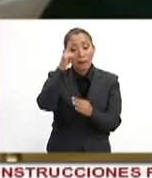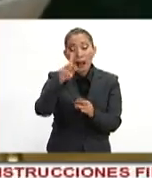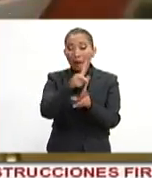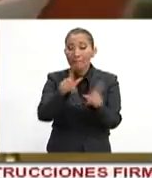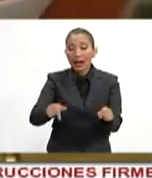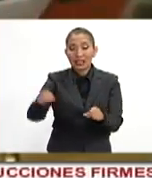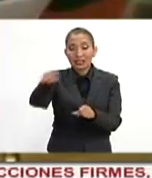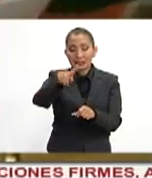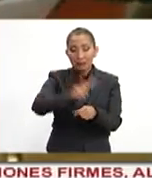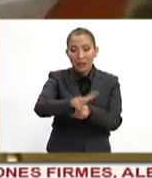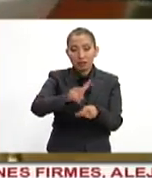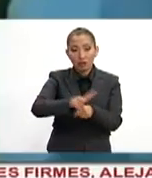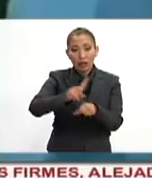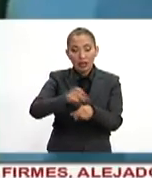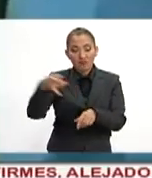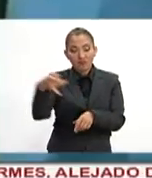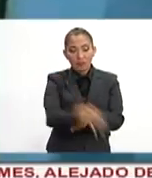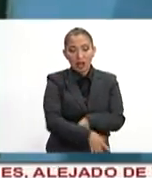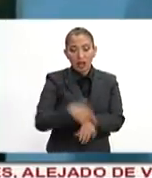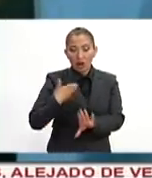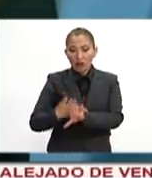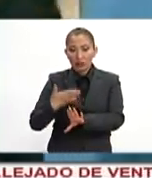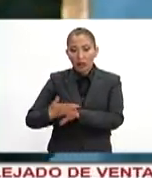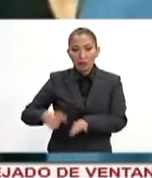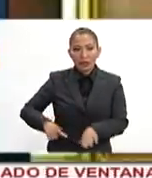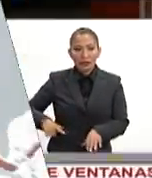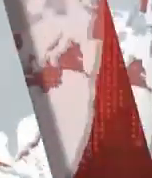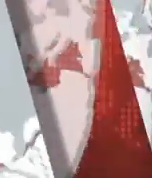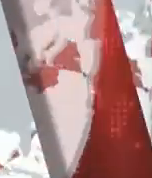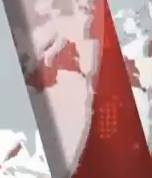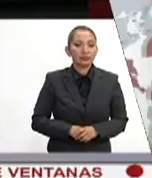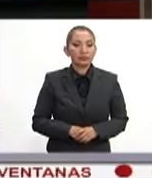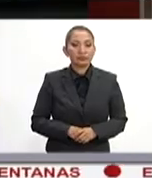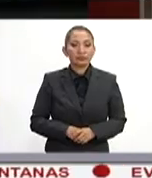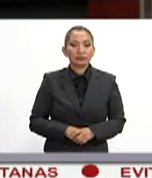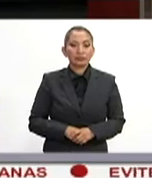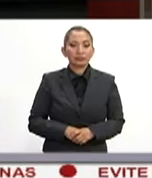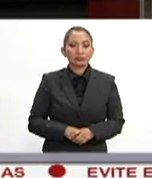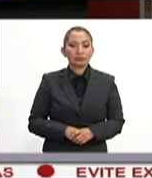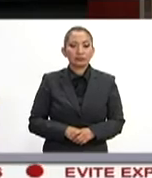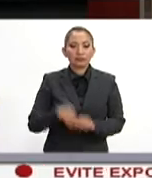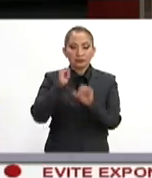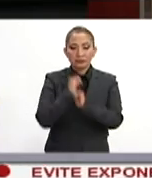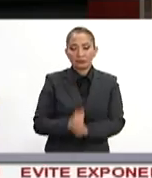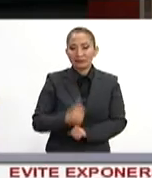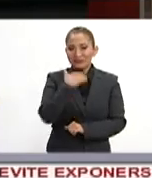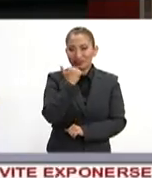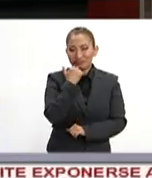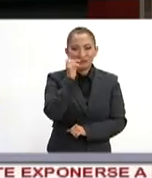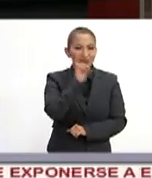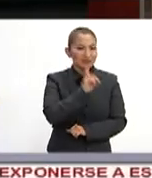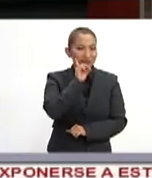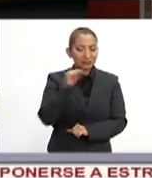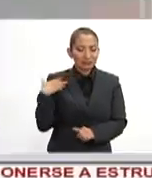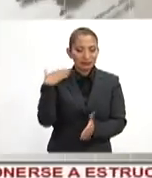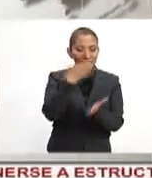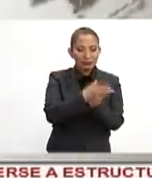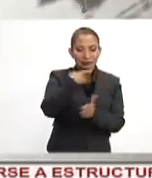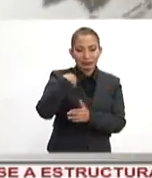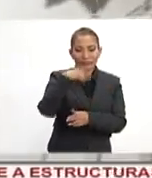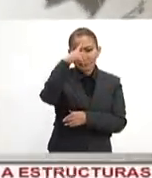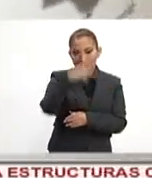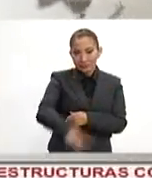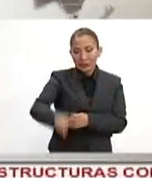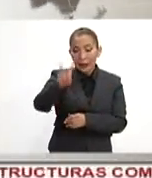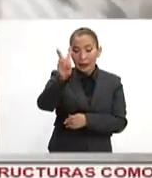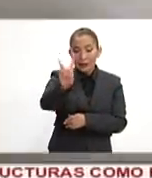la paz en el país y derrotar el golpe de Estado. La canciller alemana Angela Merkel va a llegar a México el viernes